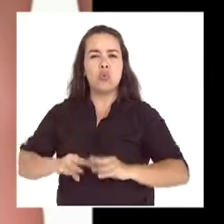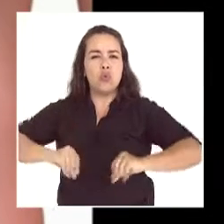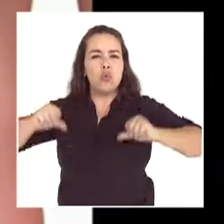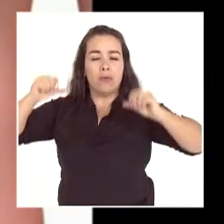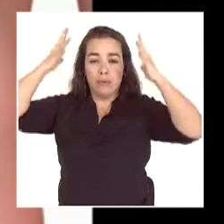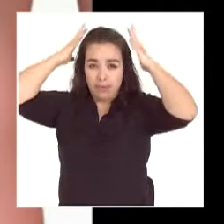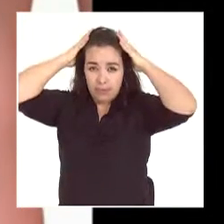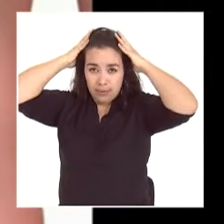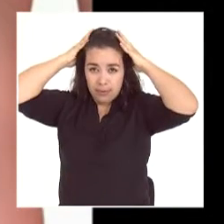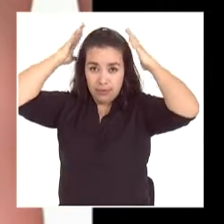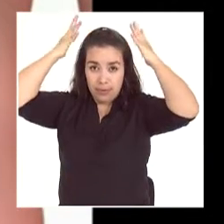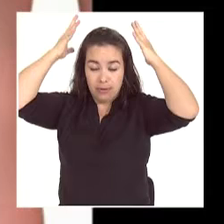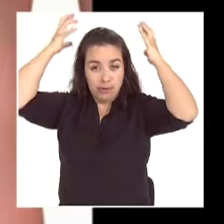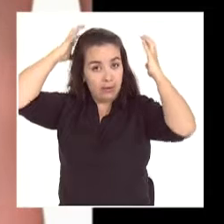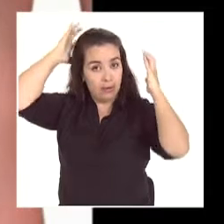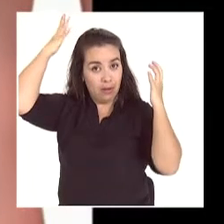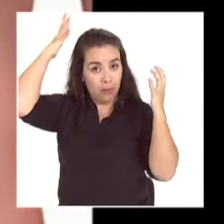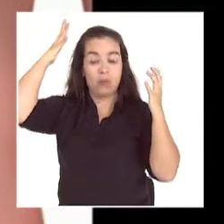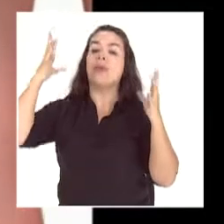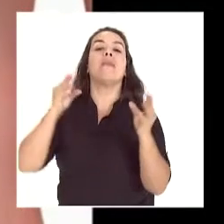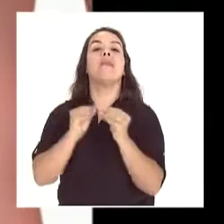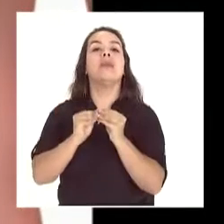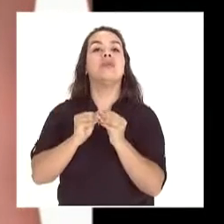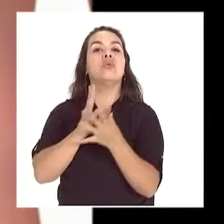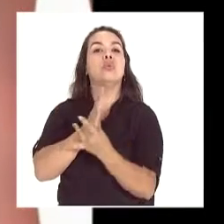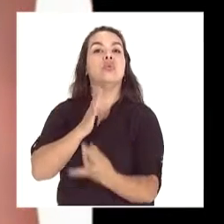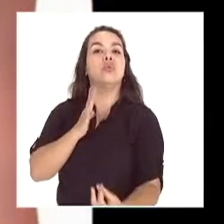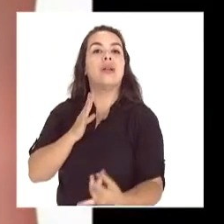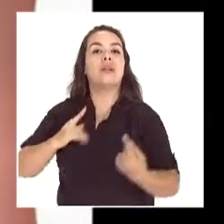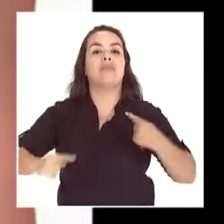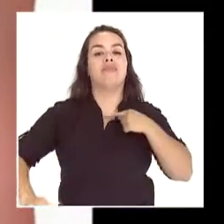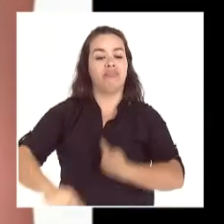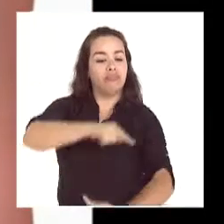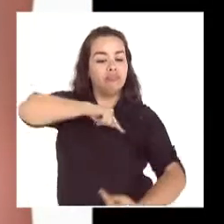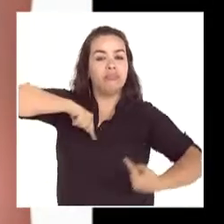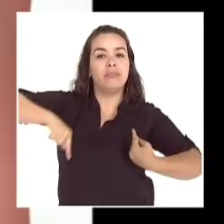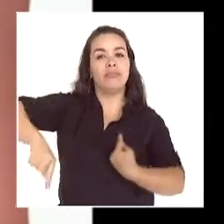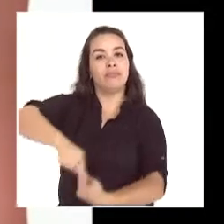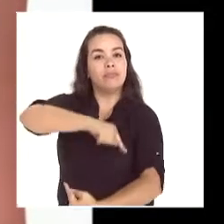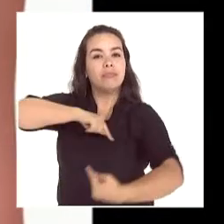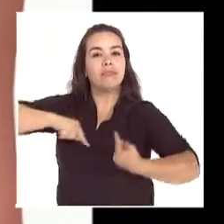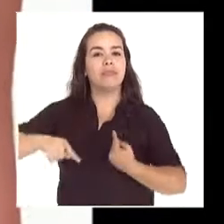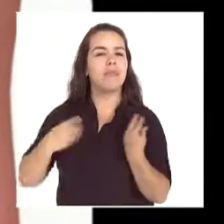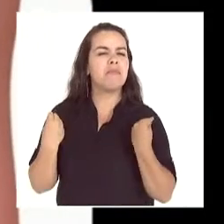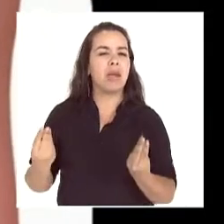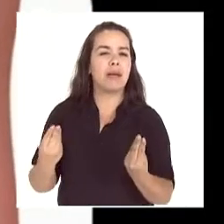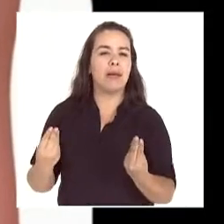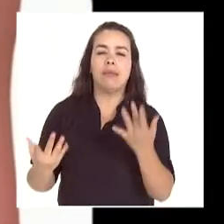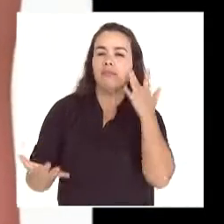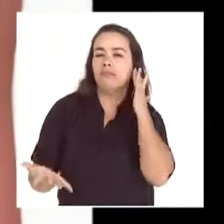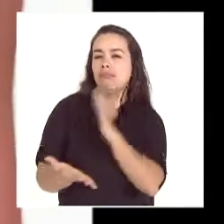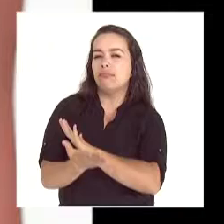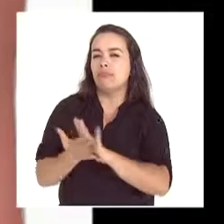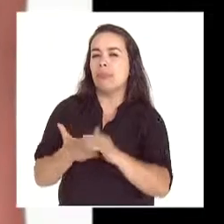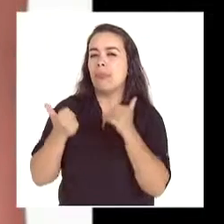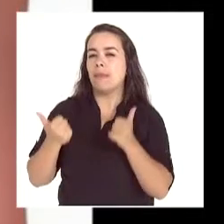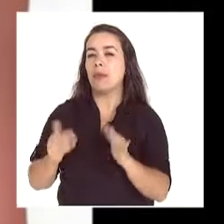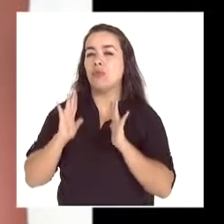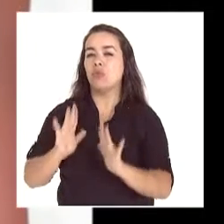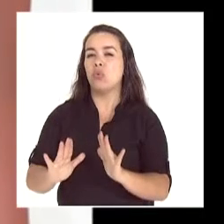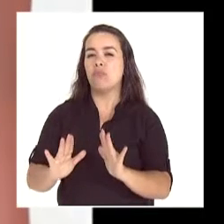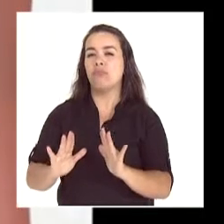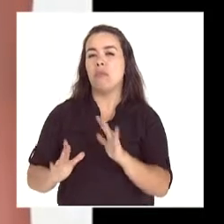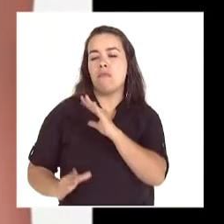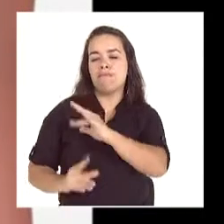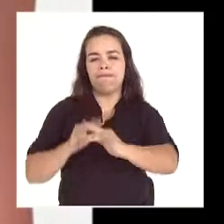neurológicas como de sustancias circulantes, para mantener primero un volumen de sangre